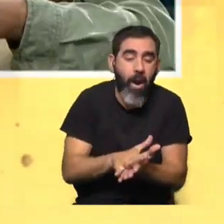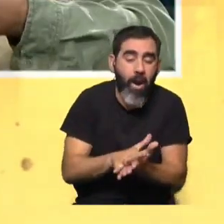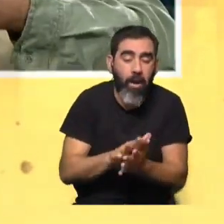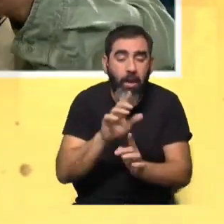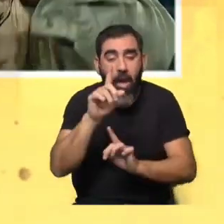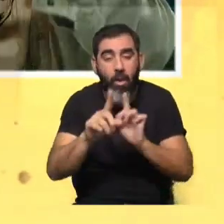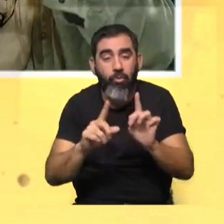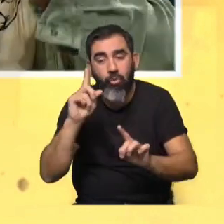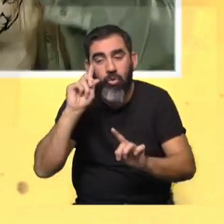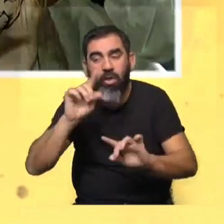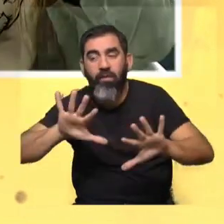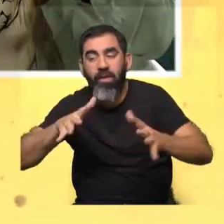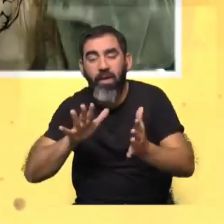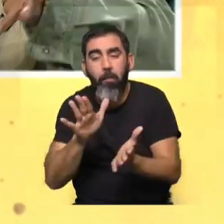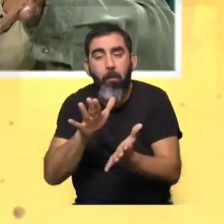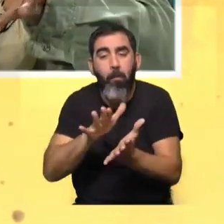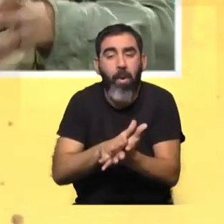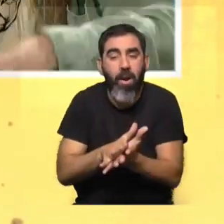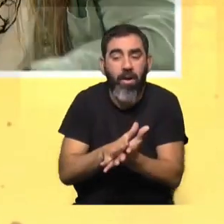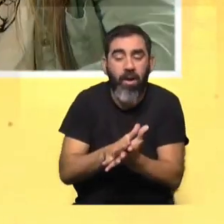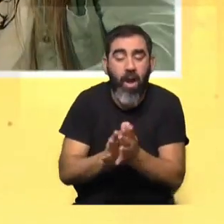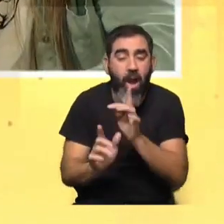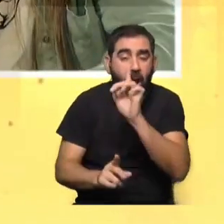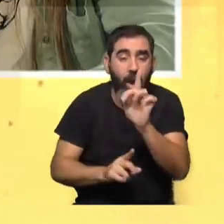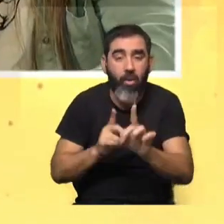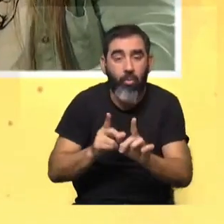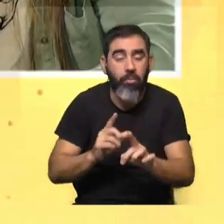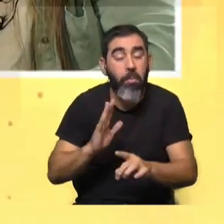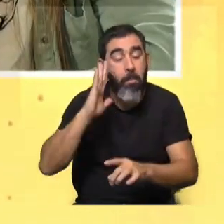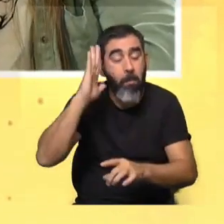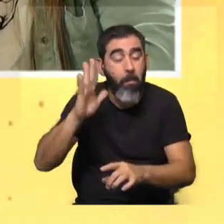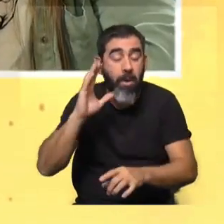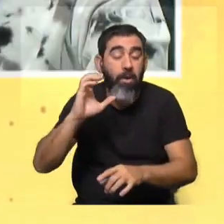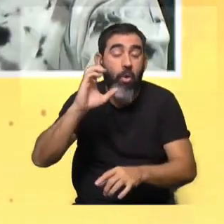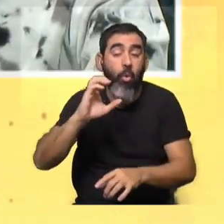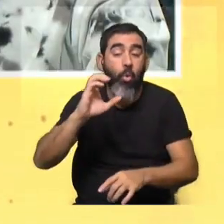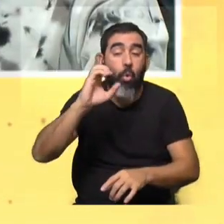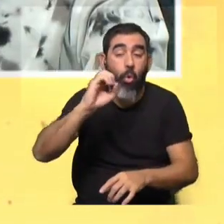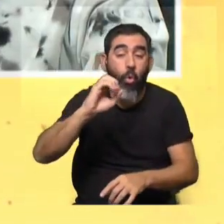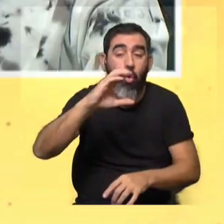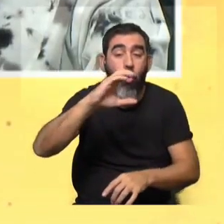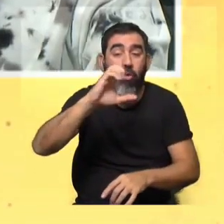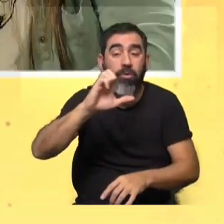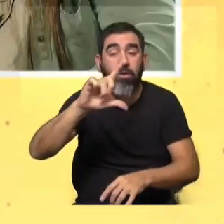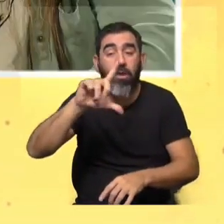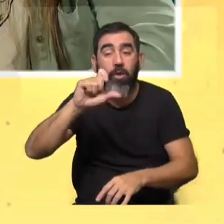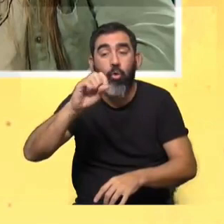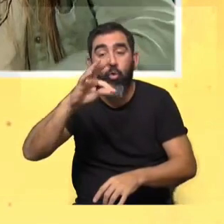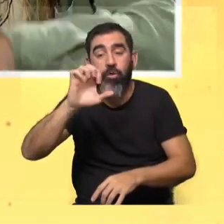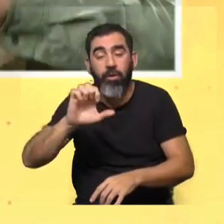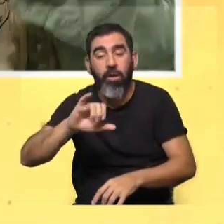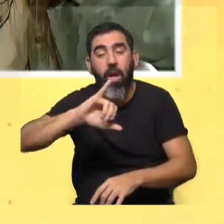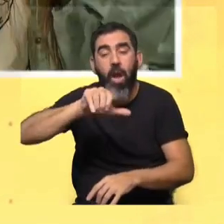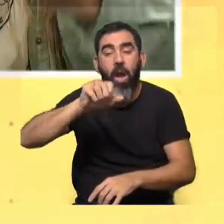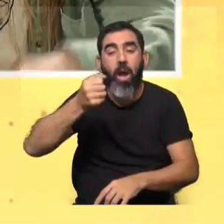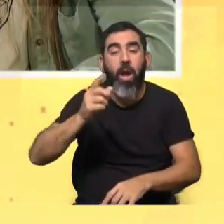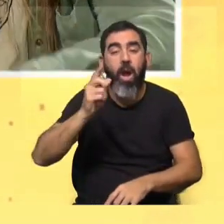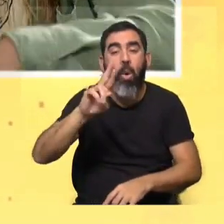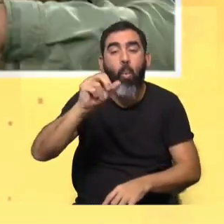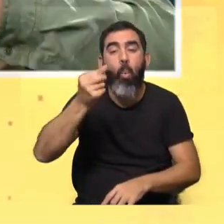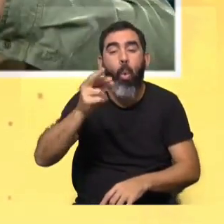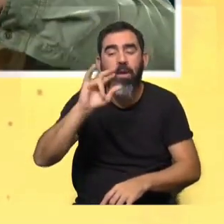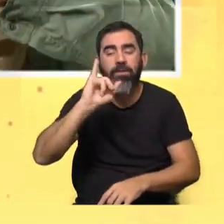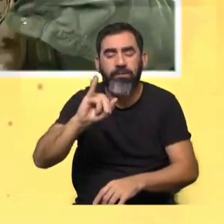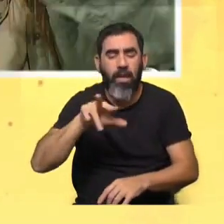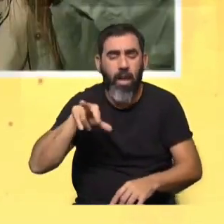asignadas Claro. concretamente. Así Del que allá jaguar sí, sí, no, del jaguar hay datos de Hay que muchísima caminaba